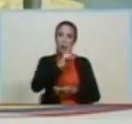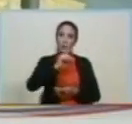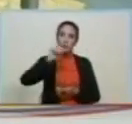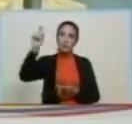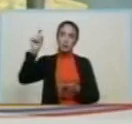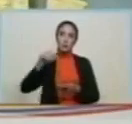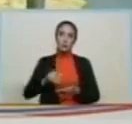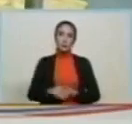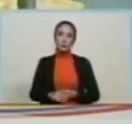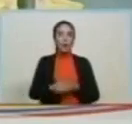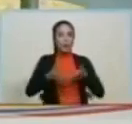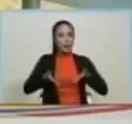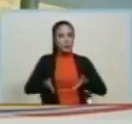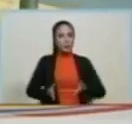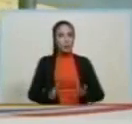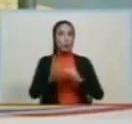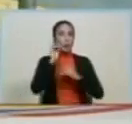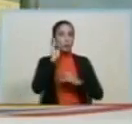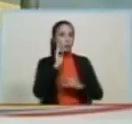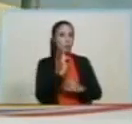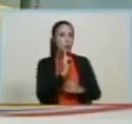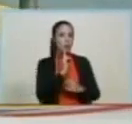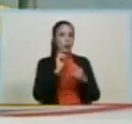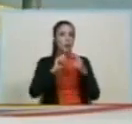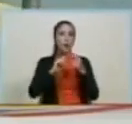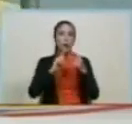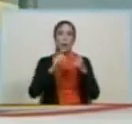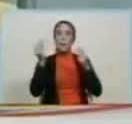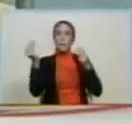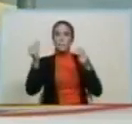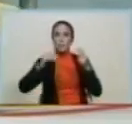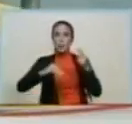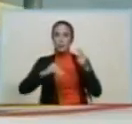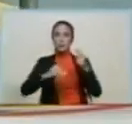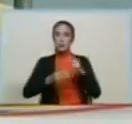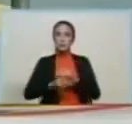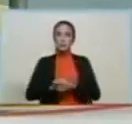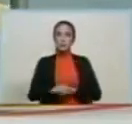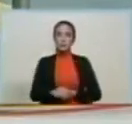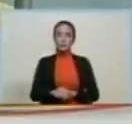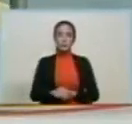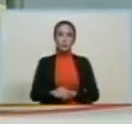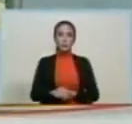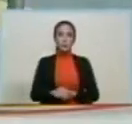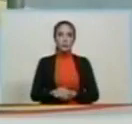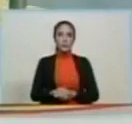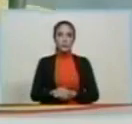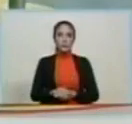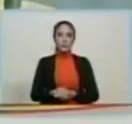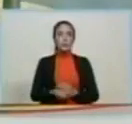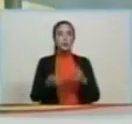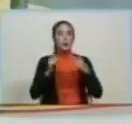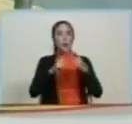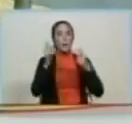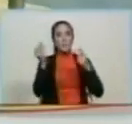235º aniversario del natalicio del libertador y padre de la patria Simón Bolívar,